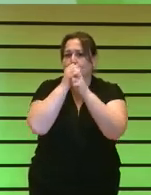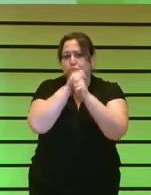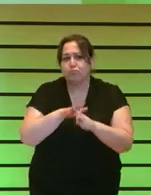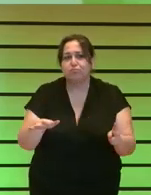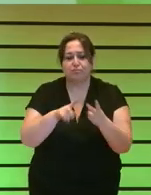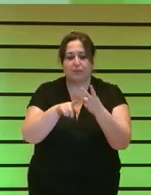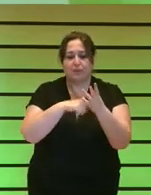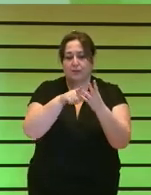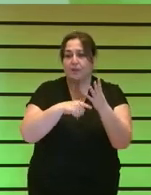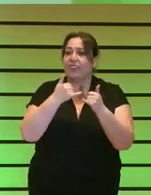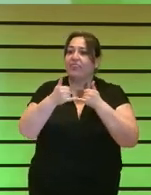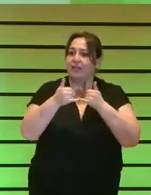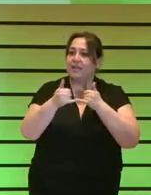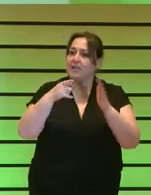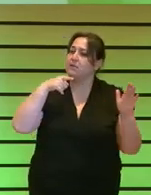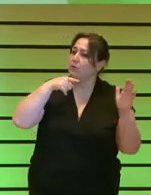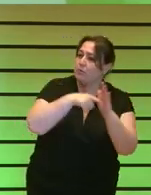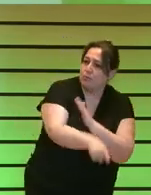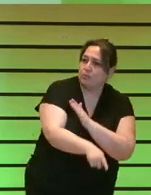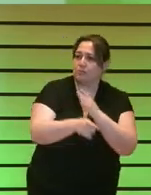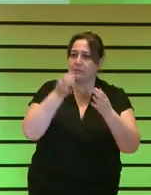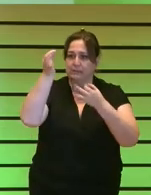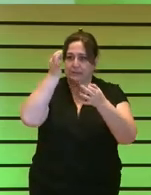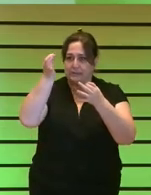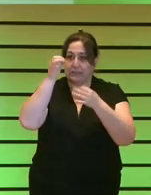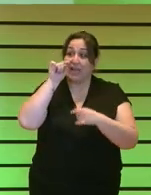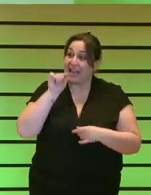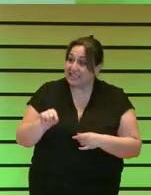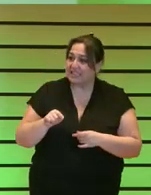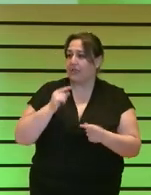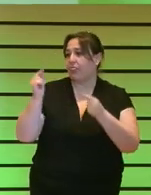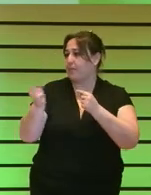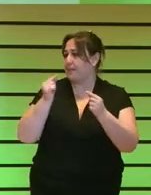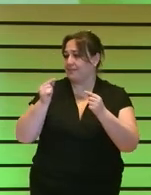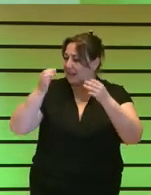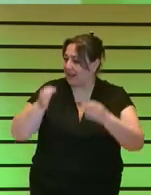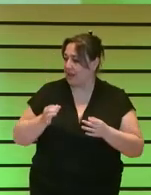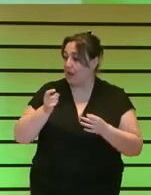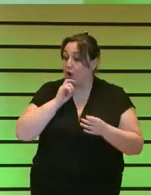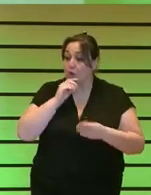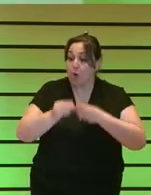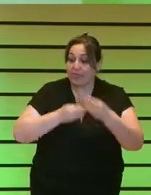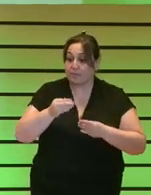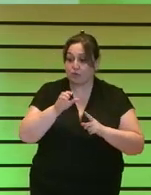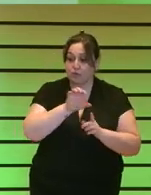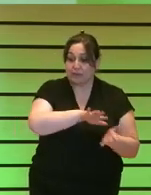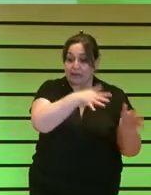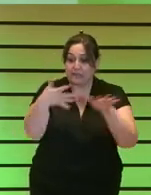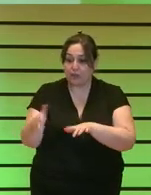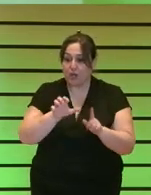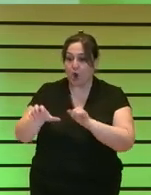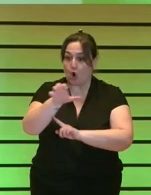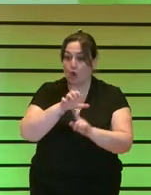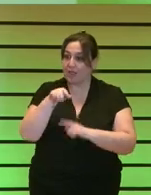cada una de estas líneas con rigor Y esa es el auténtico debate y la auténtica discusión cómo hacemos la transición ecológica eso es lo que tenemos que